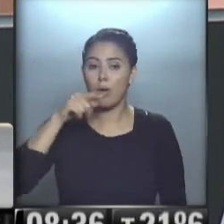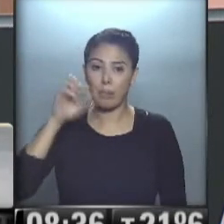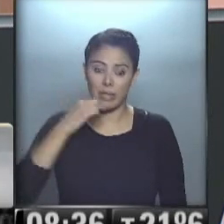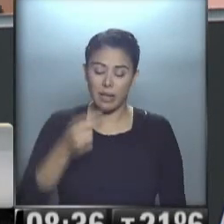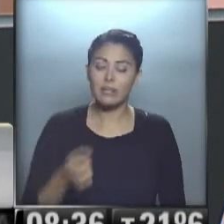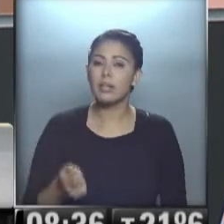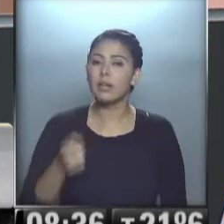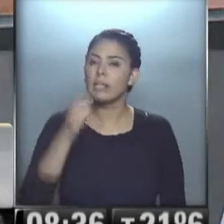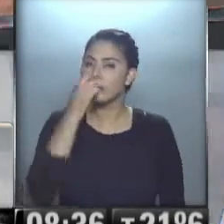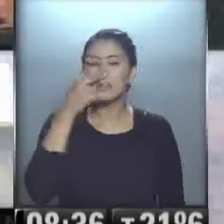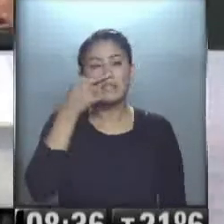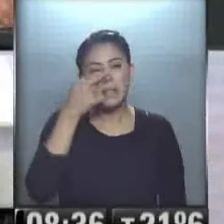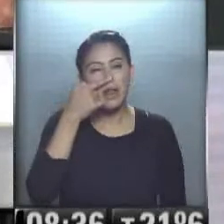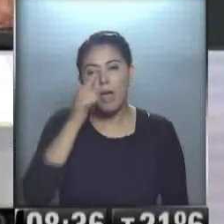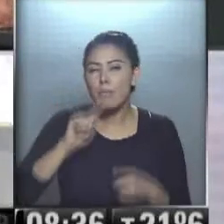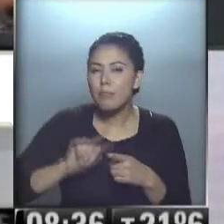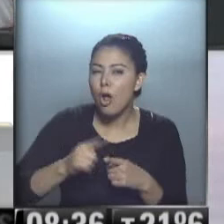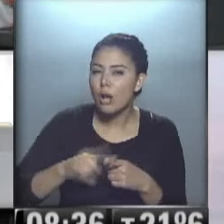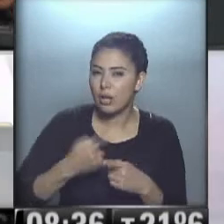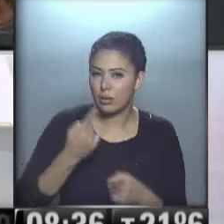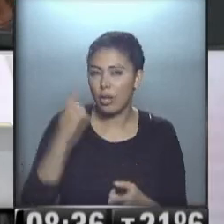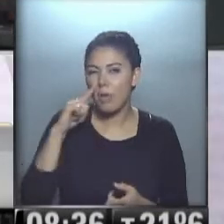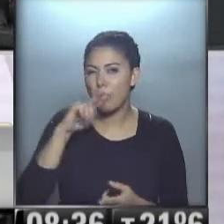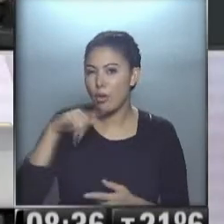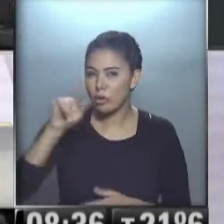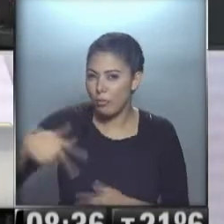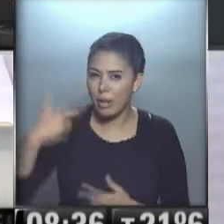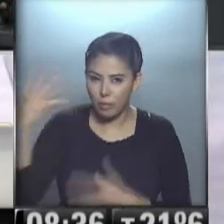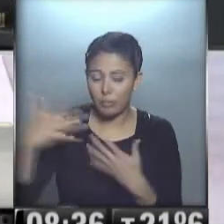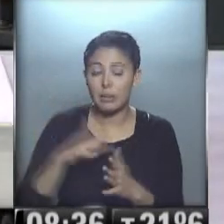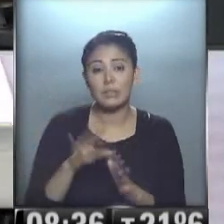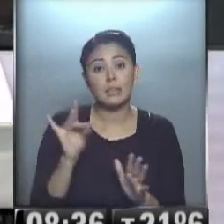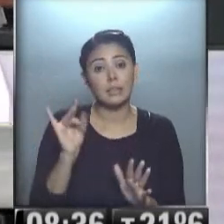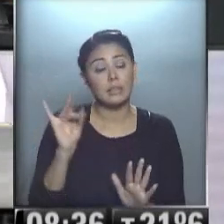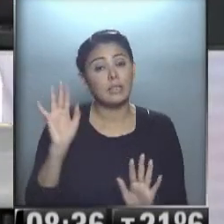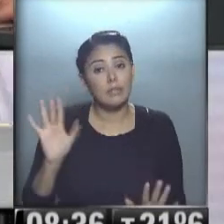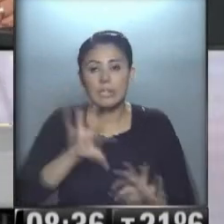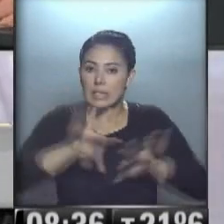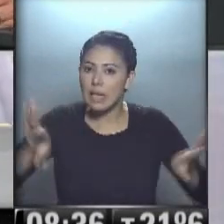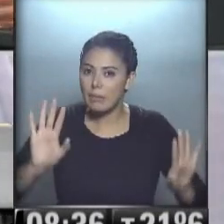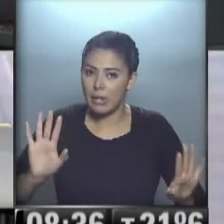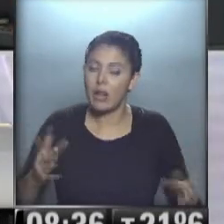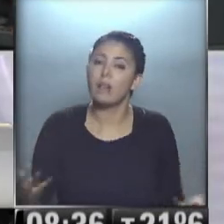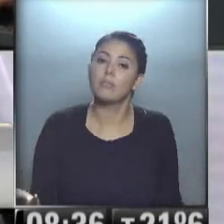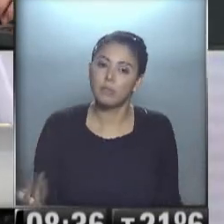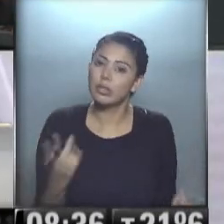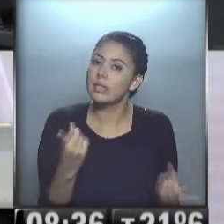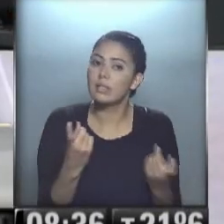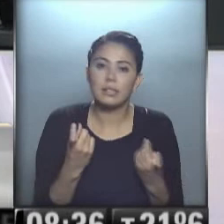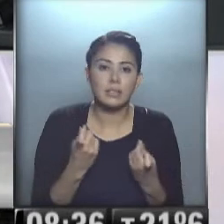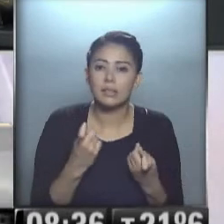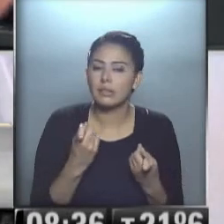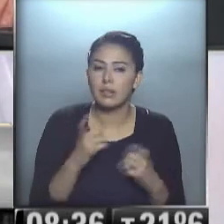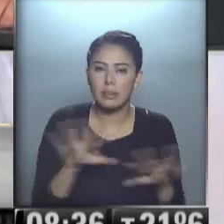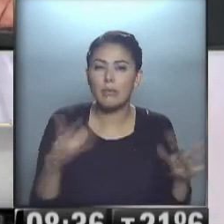de algún interés político que exista detrás de esto. Es difícil, es arduo esta separación, sí, pero evidentemente es necesaria políticamente